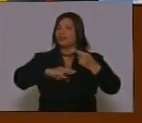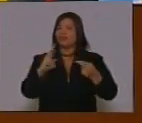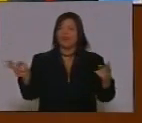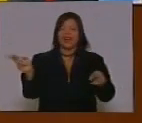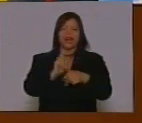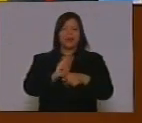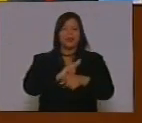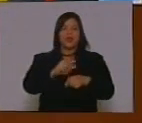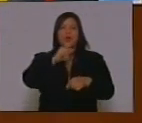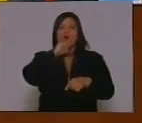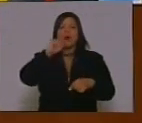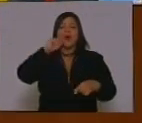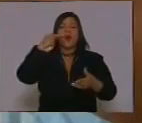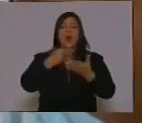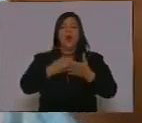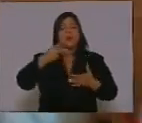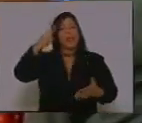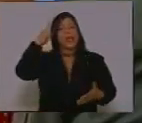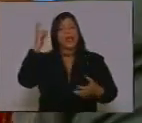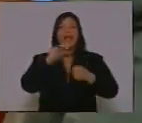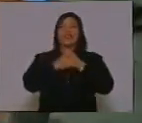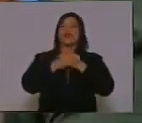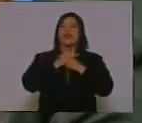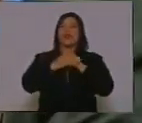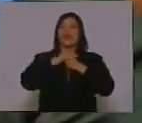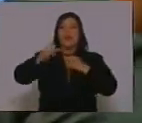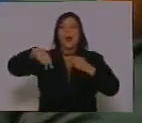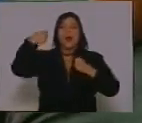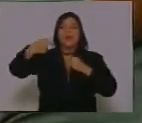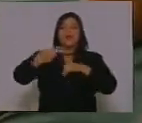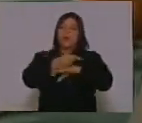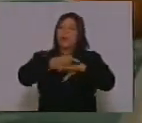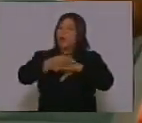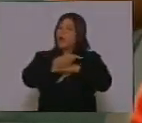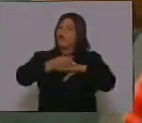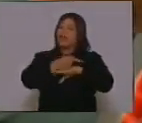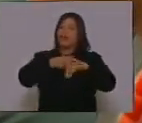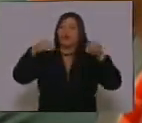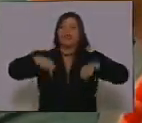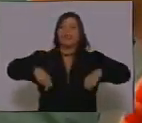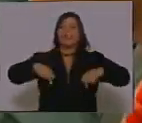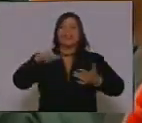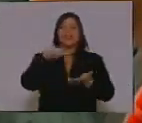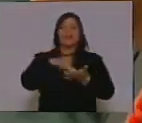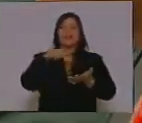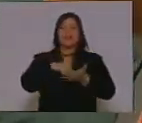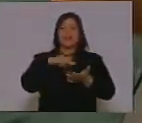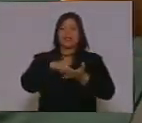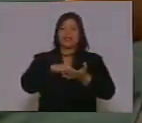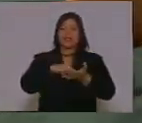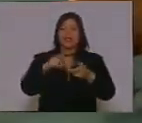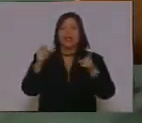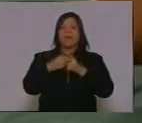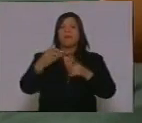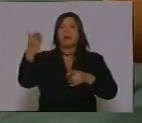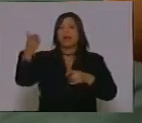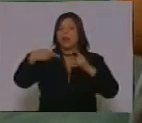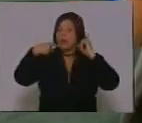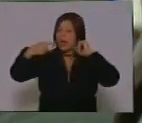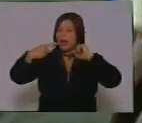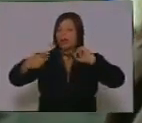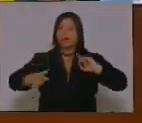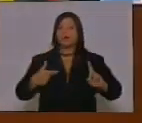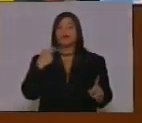ese hombre es Héctor Rodríguez, próximo gobernador de aquí, del estado Miranda. Y tiene la palabra usted,